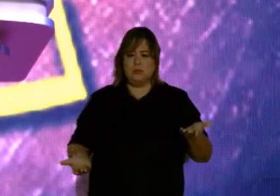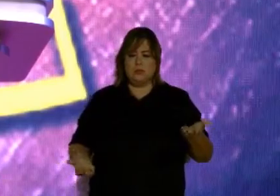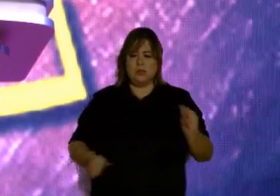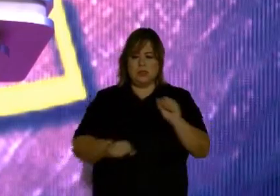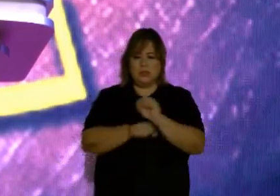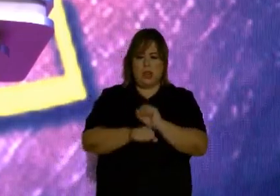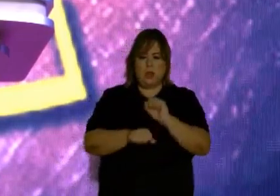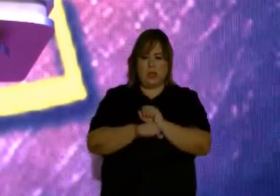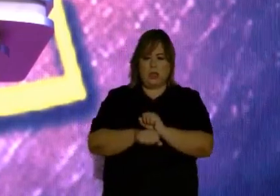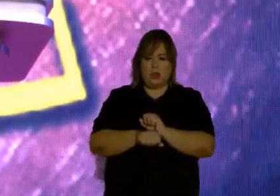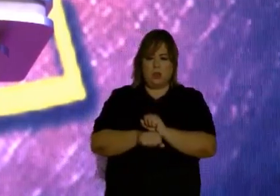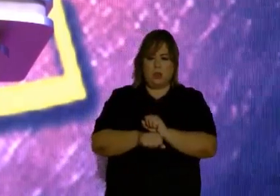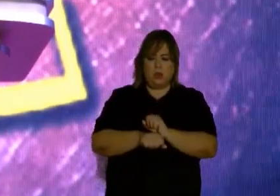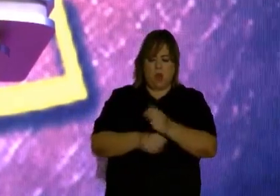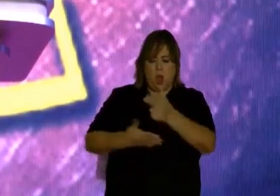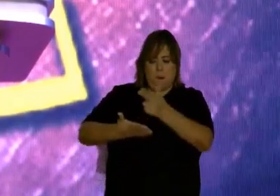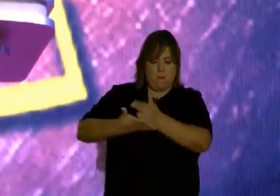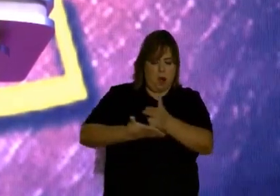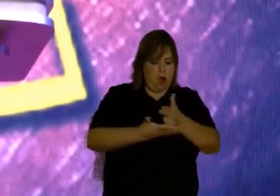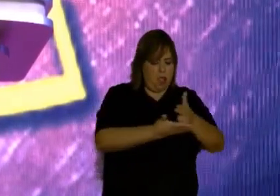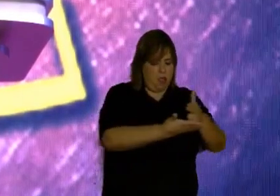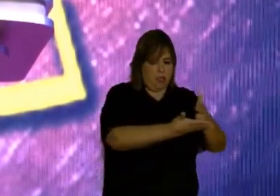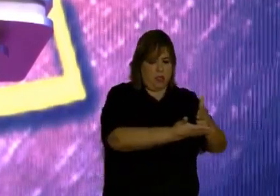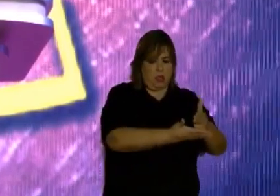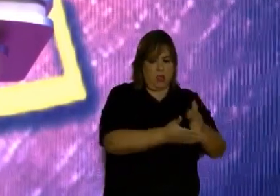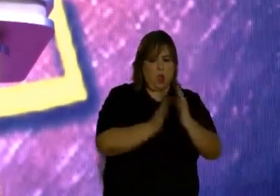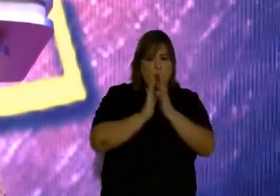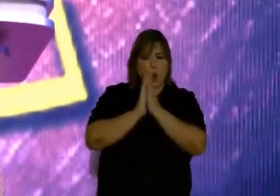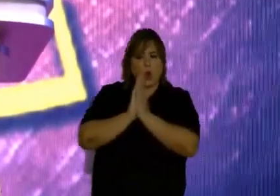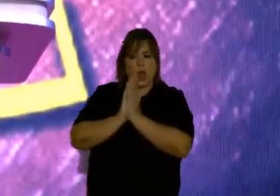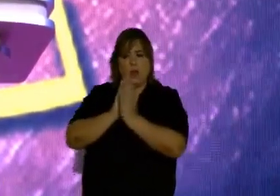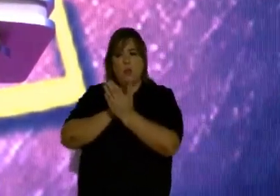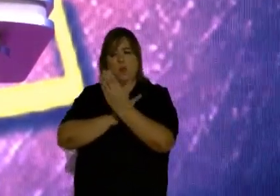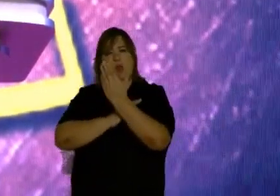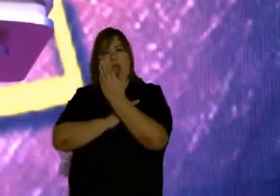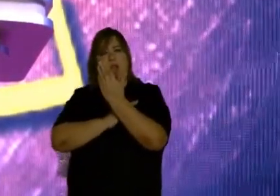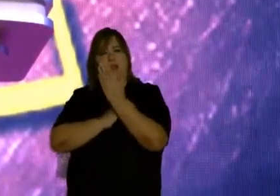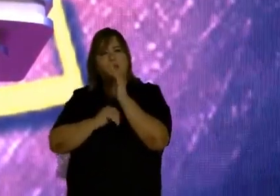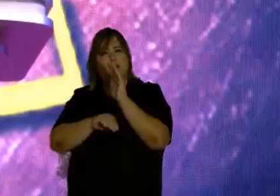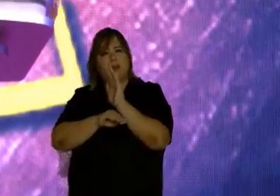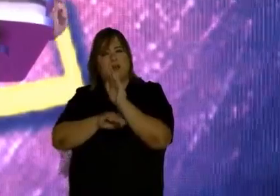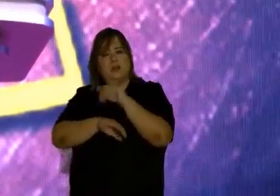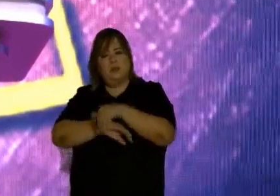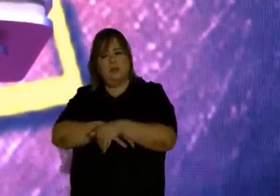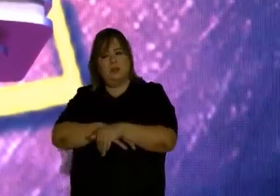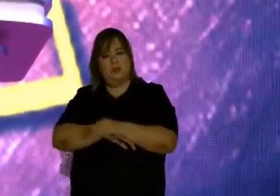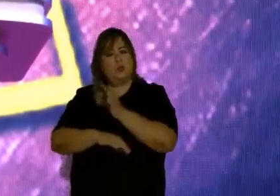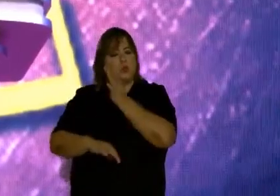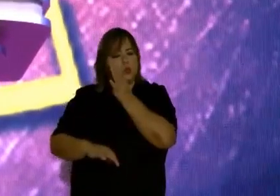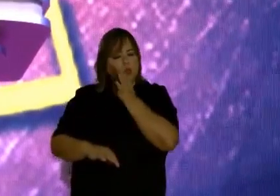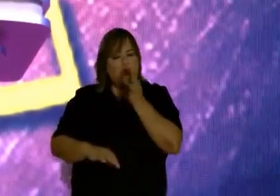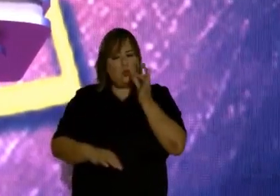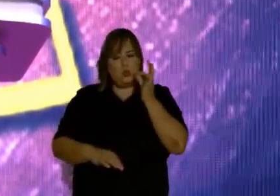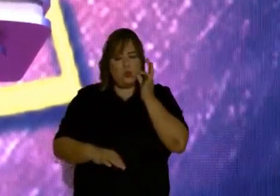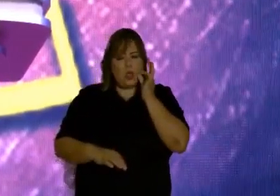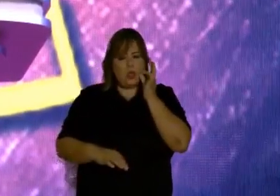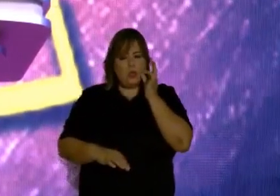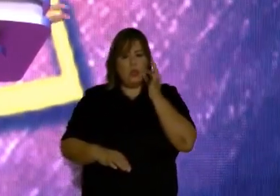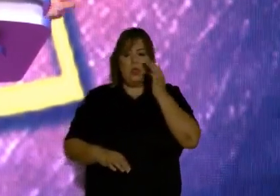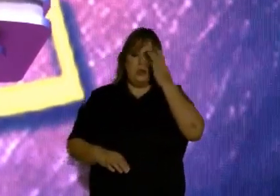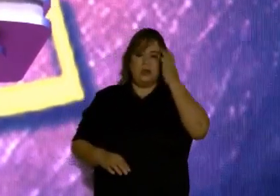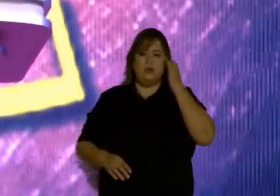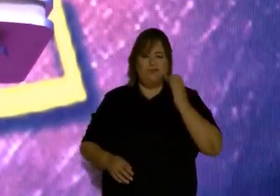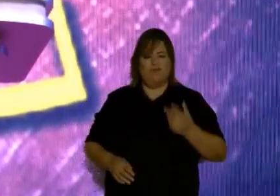trabajando en el estacionamiento, en los diáconos, orando de madrugada, por la mañana, ayunando? ¿Valdrá